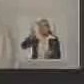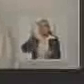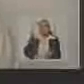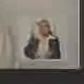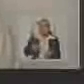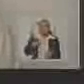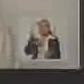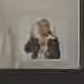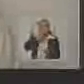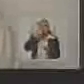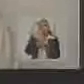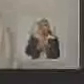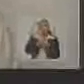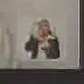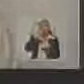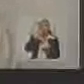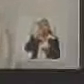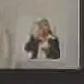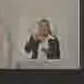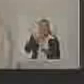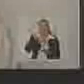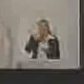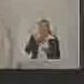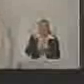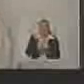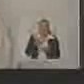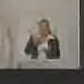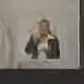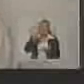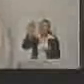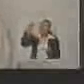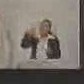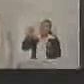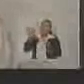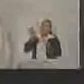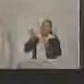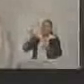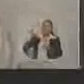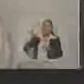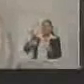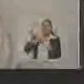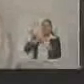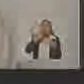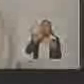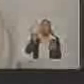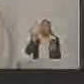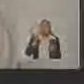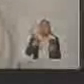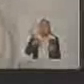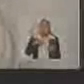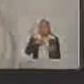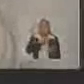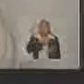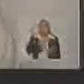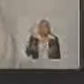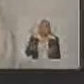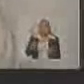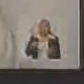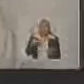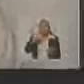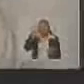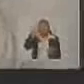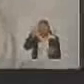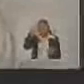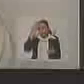he dicho basta. Sé que no tengo una trayectoria en el gobierno, pero sí tengo la capacidad y preparación para lograr mis